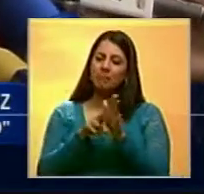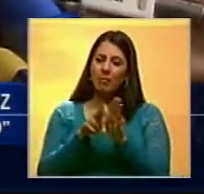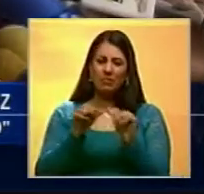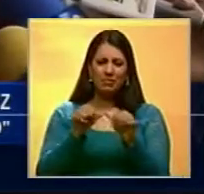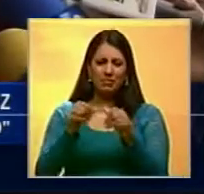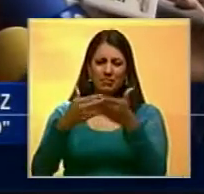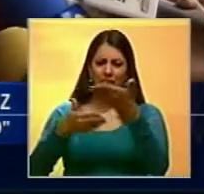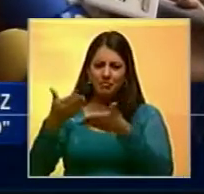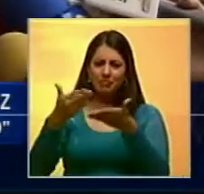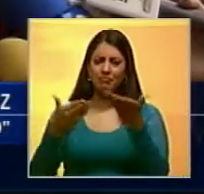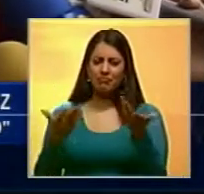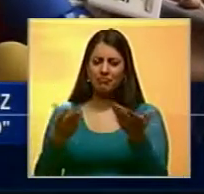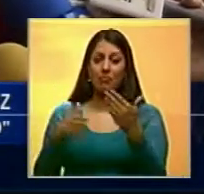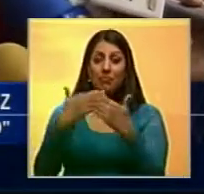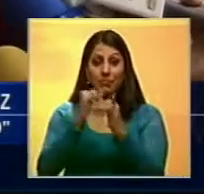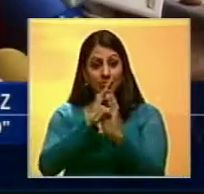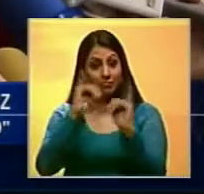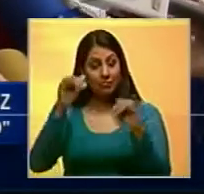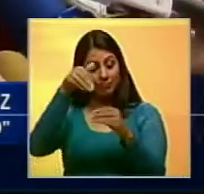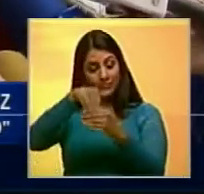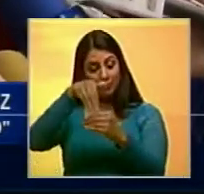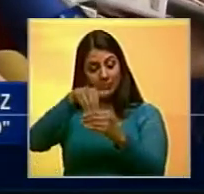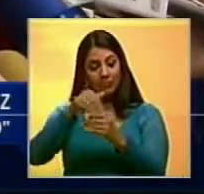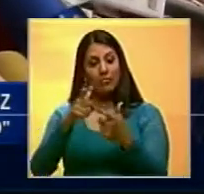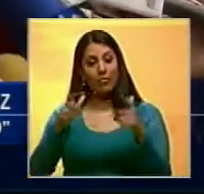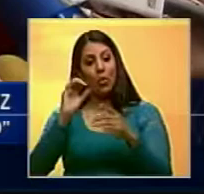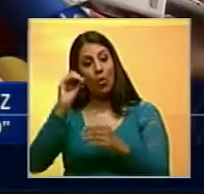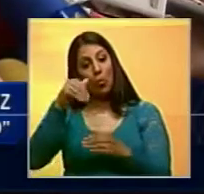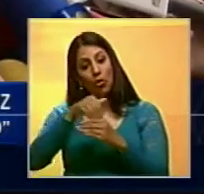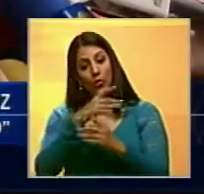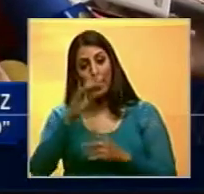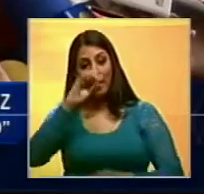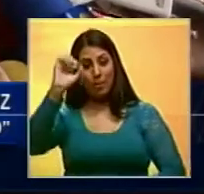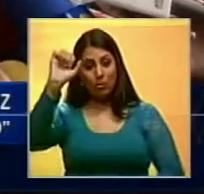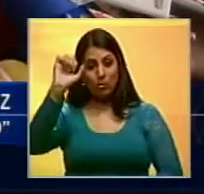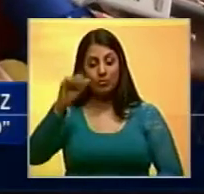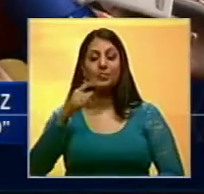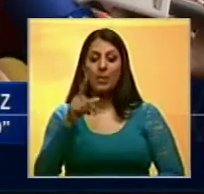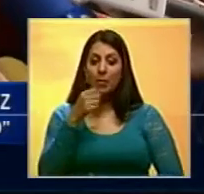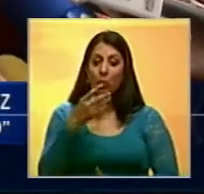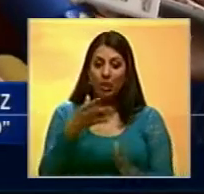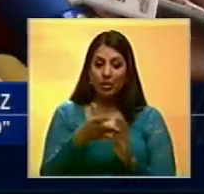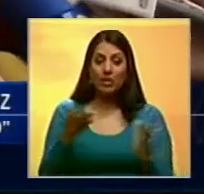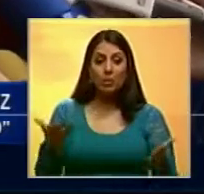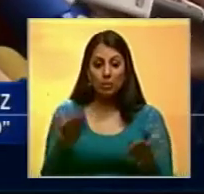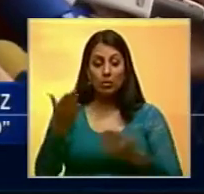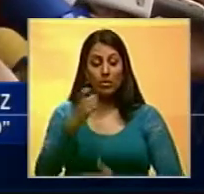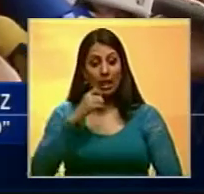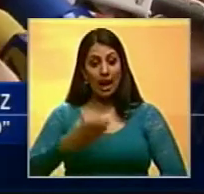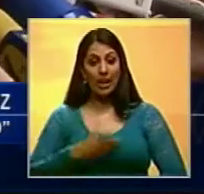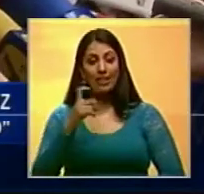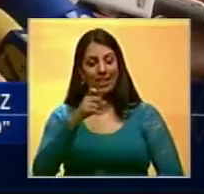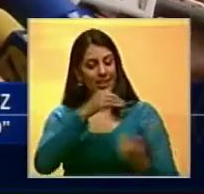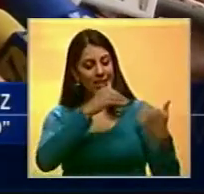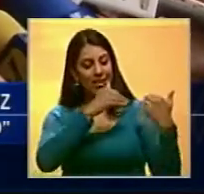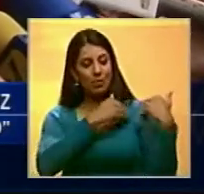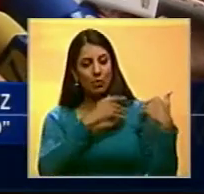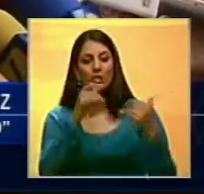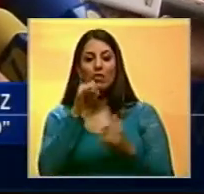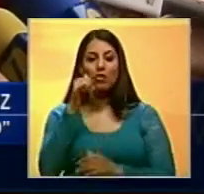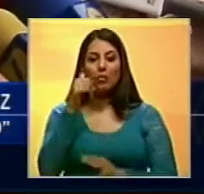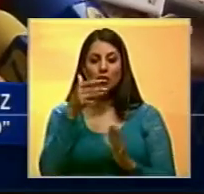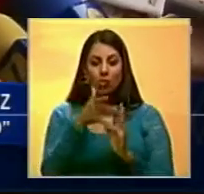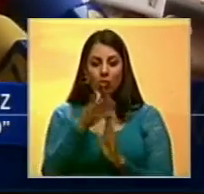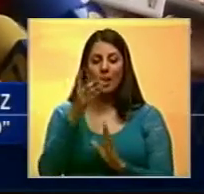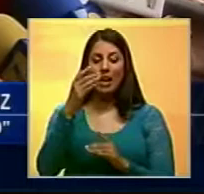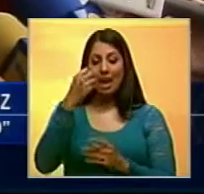las negociaciones hasta lograr elecciones generales o el referéndum revocatorio. Asimismo, instó al alcalde a ser responsable con la información